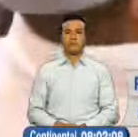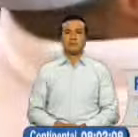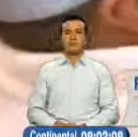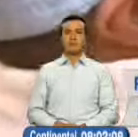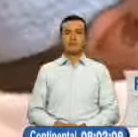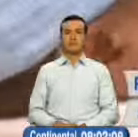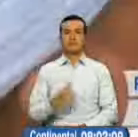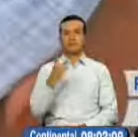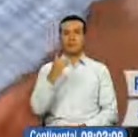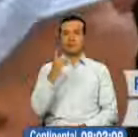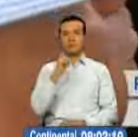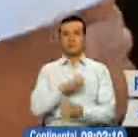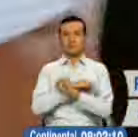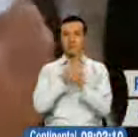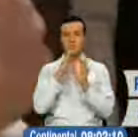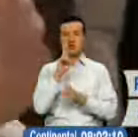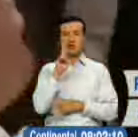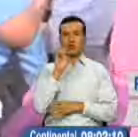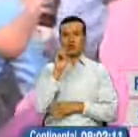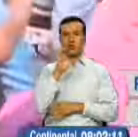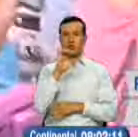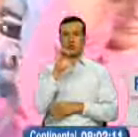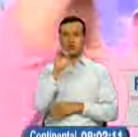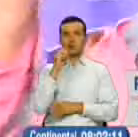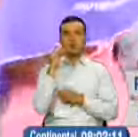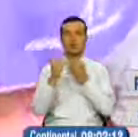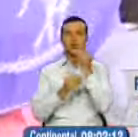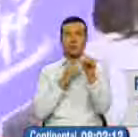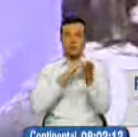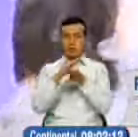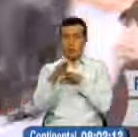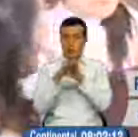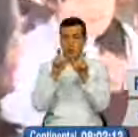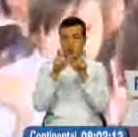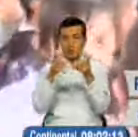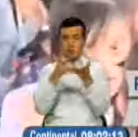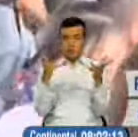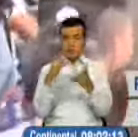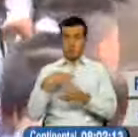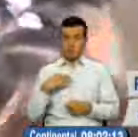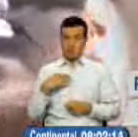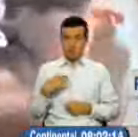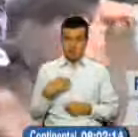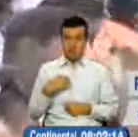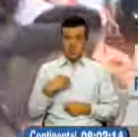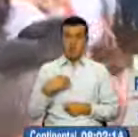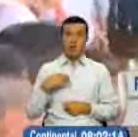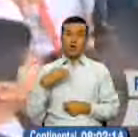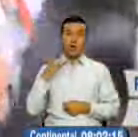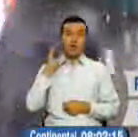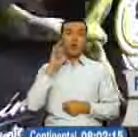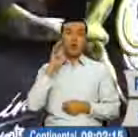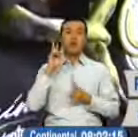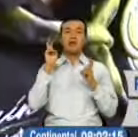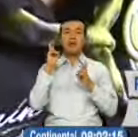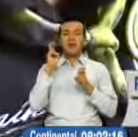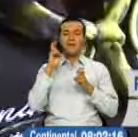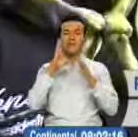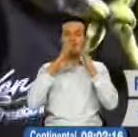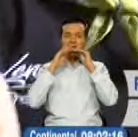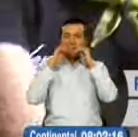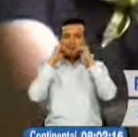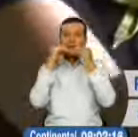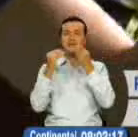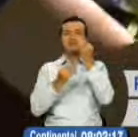Desde las 11 horas, la señora Rocío de Moreno invita a incorporarse como voluntarias a la misión Operación Sonrisa. Este acto